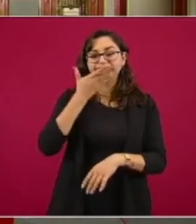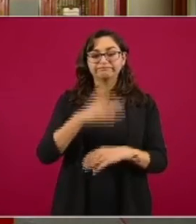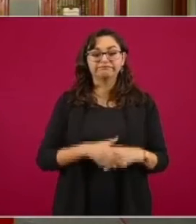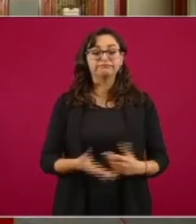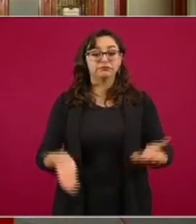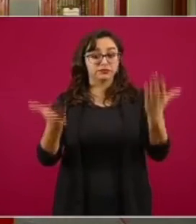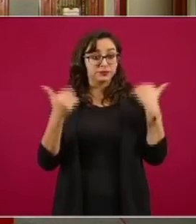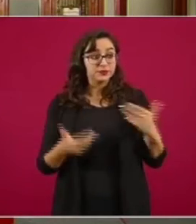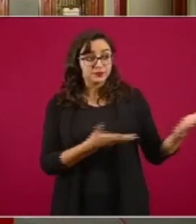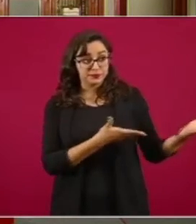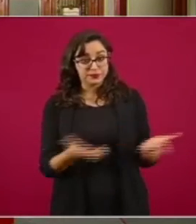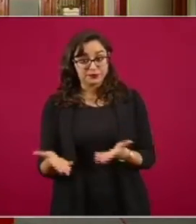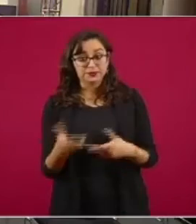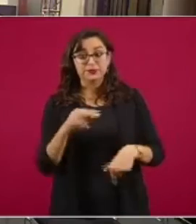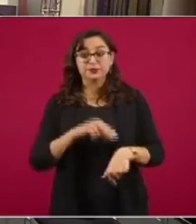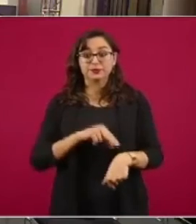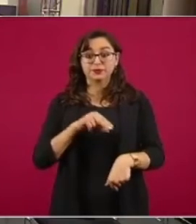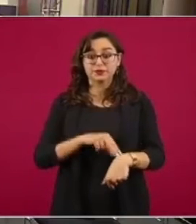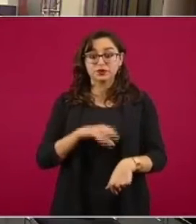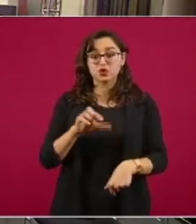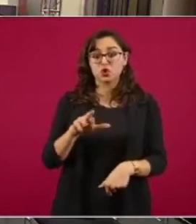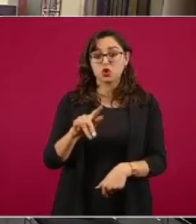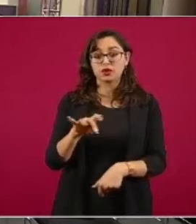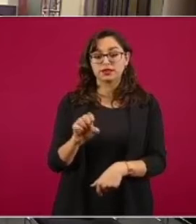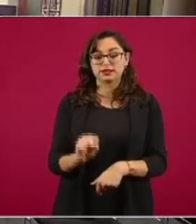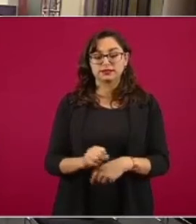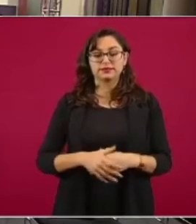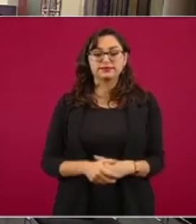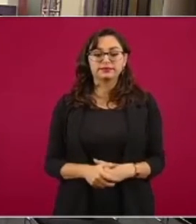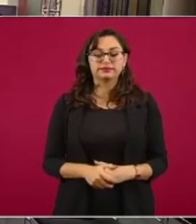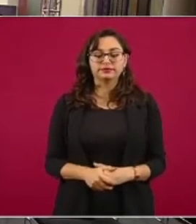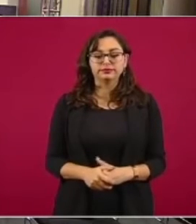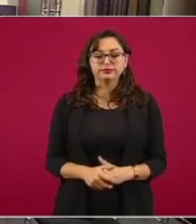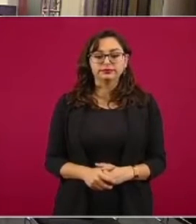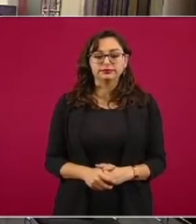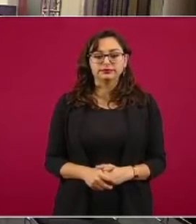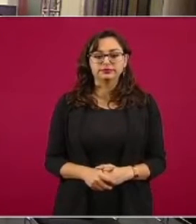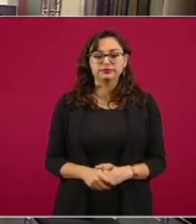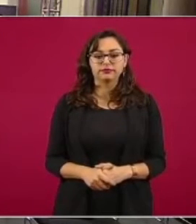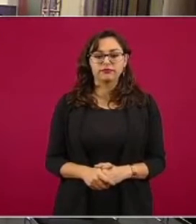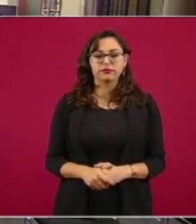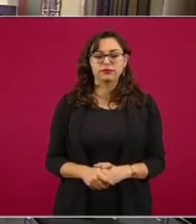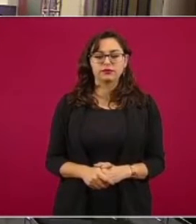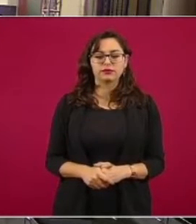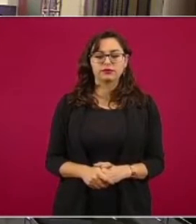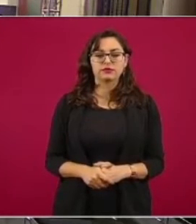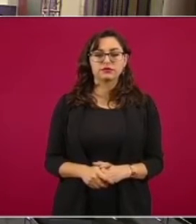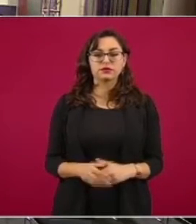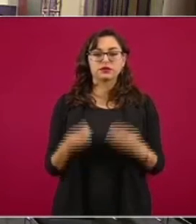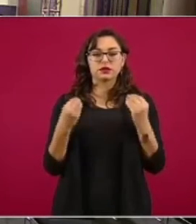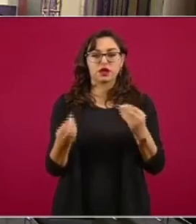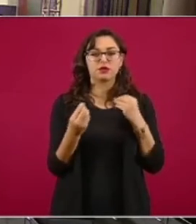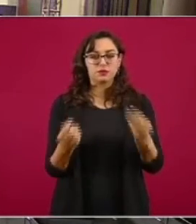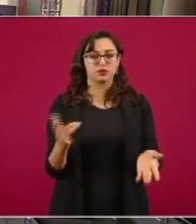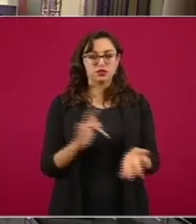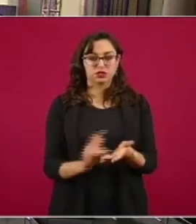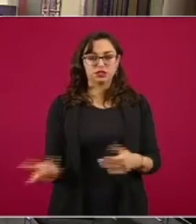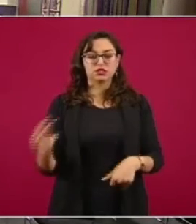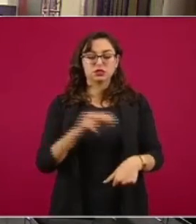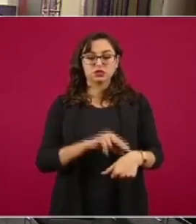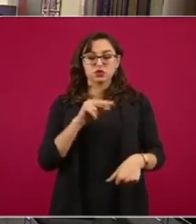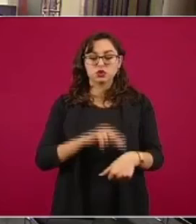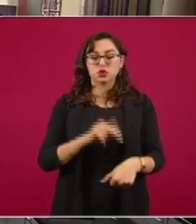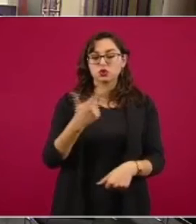Adelante, doctor Cortés, si es tan amable. Muchas gracias, doctor López-Gatell. Muy